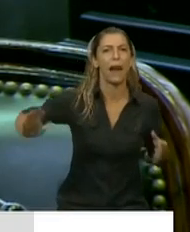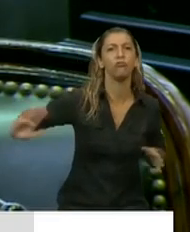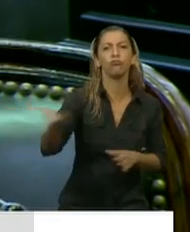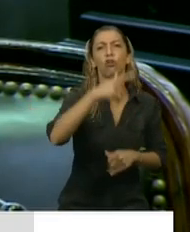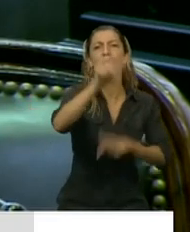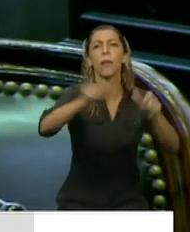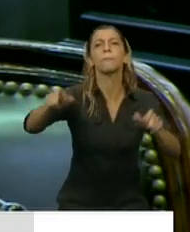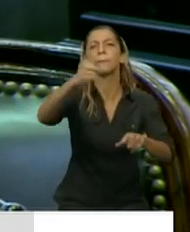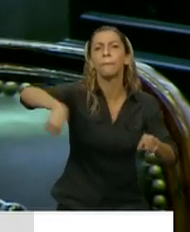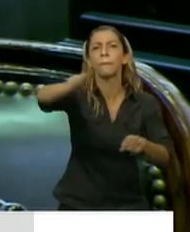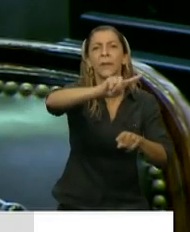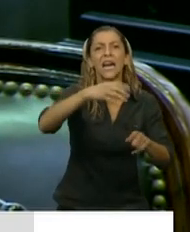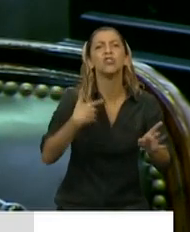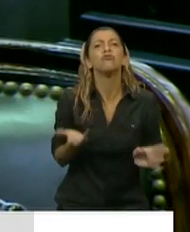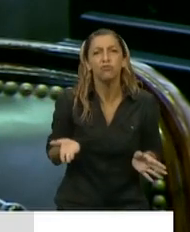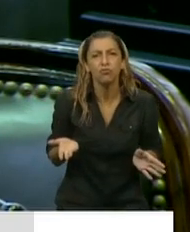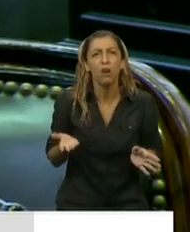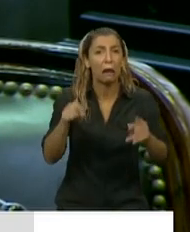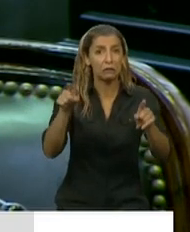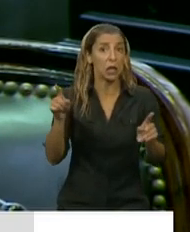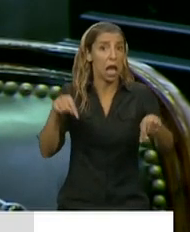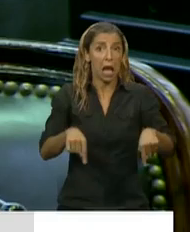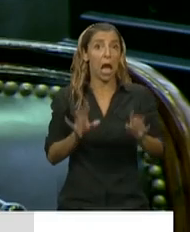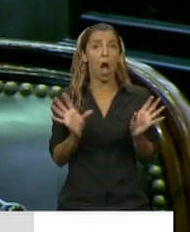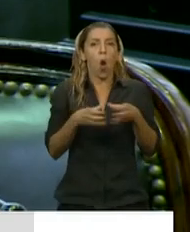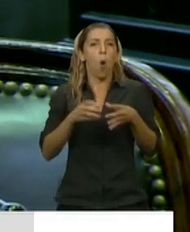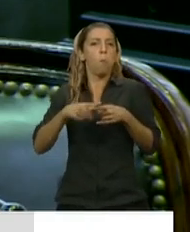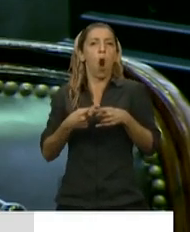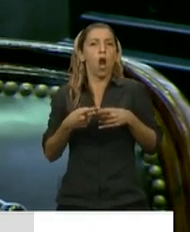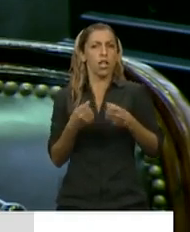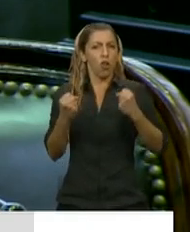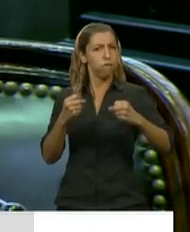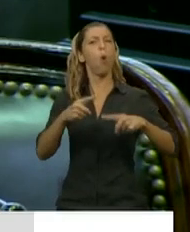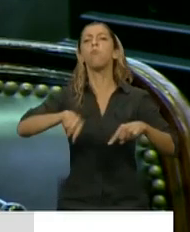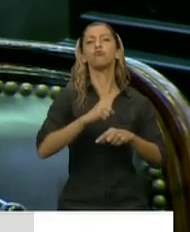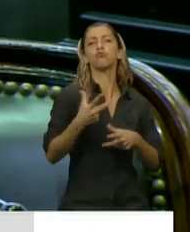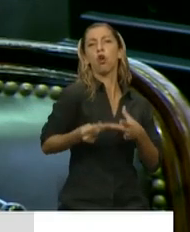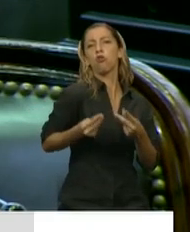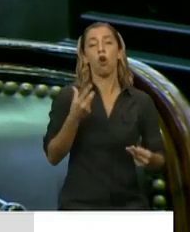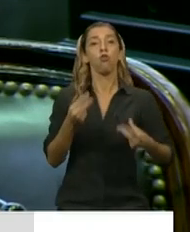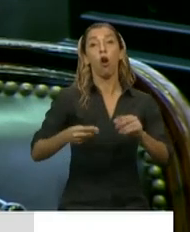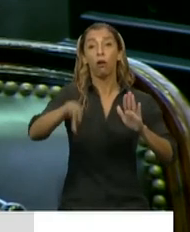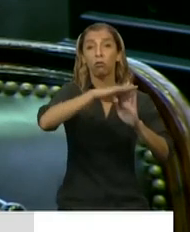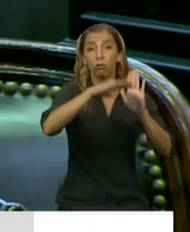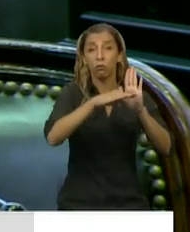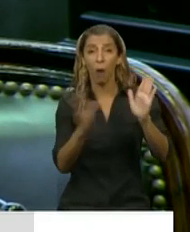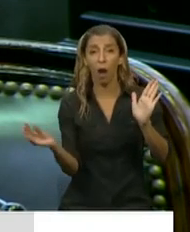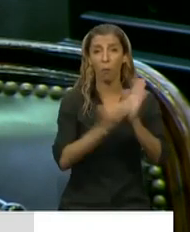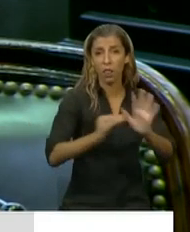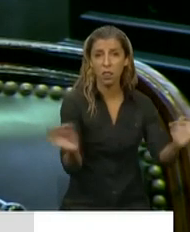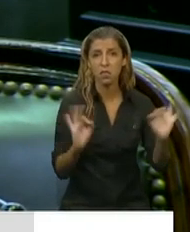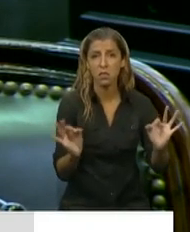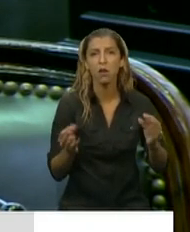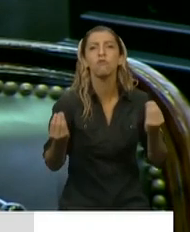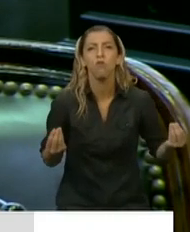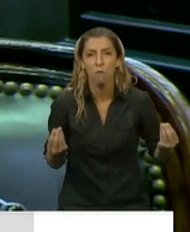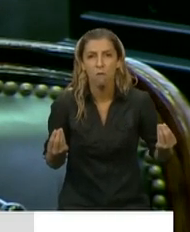los principales problemas que tienen hoy millones y millones de trabajadoras, de trabajadores, de pequeños comerciantes,